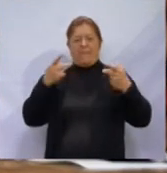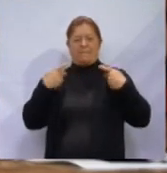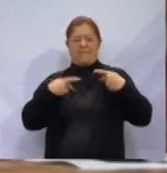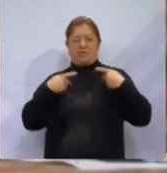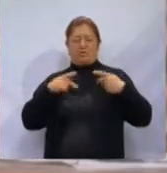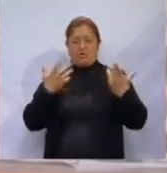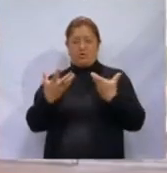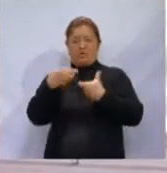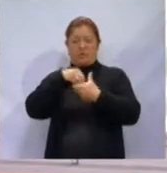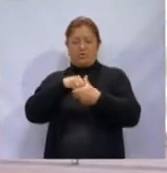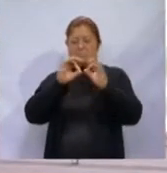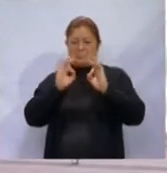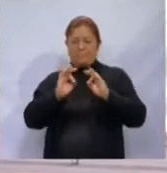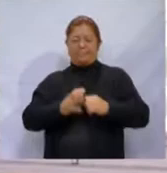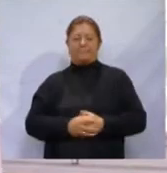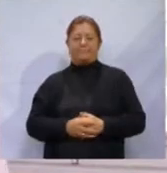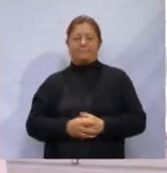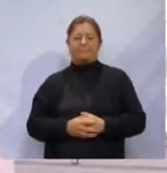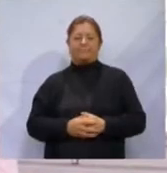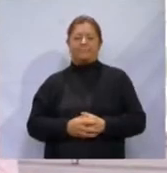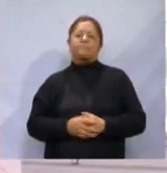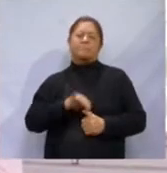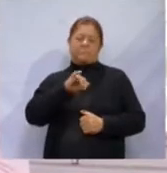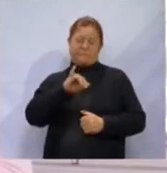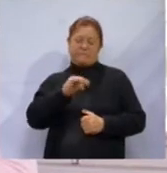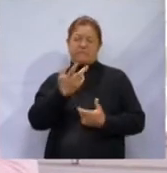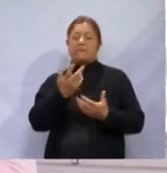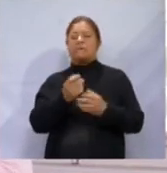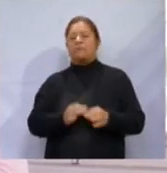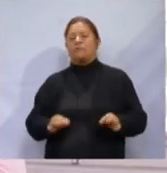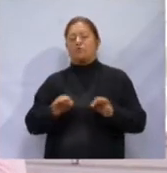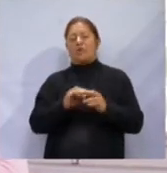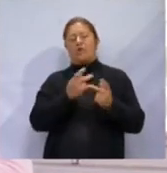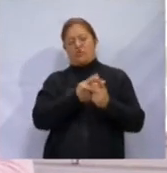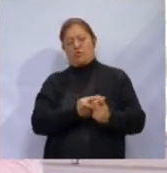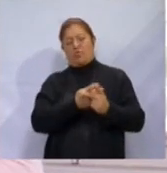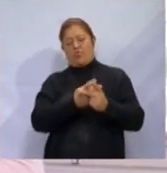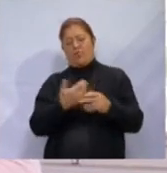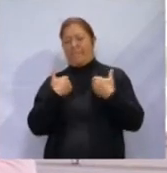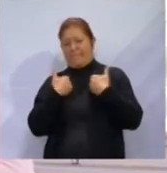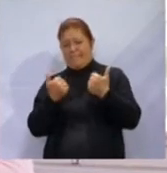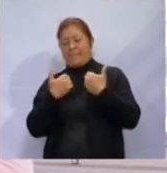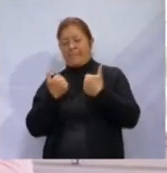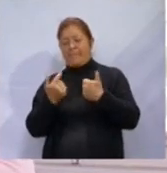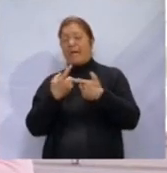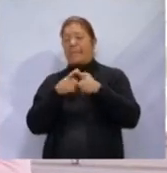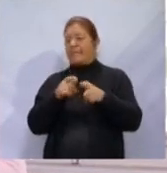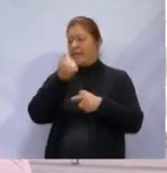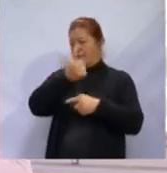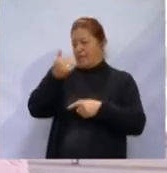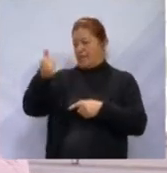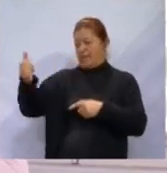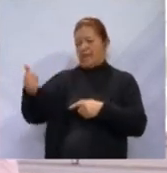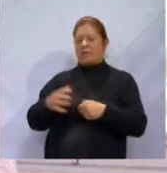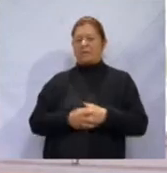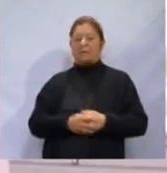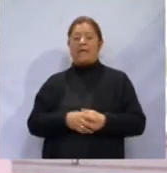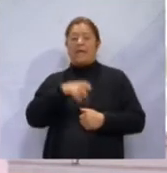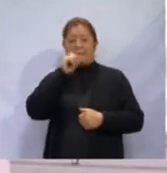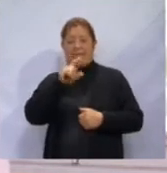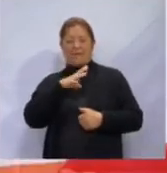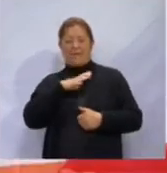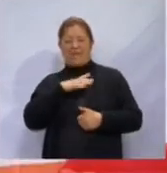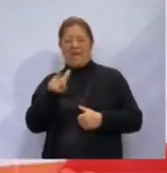inclusiva. Claro, es importante ser tolerantes y comprensivos con las diferencias que tiene cada uno, así como eliminar